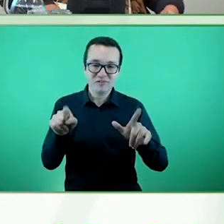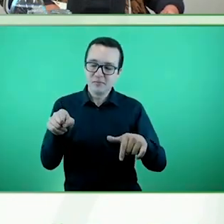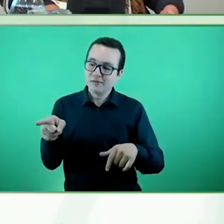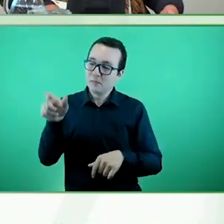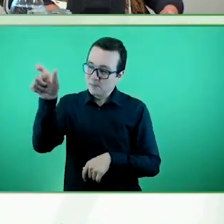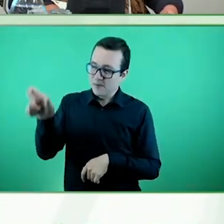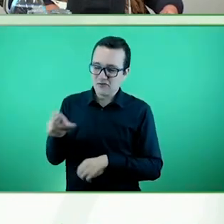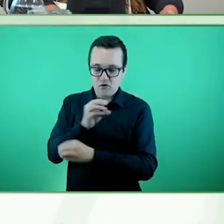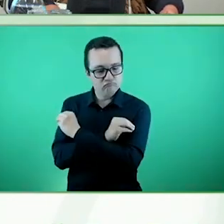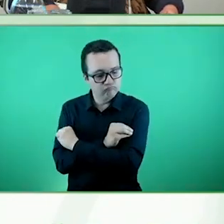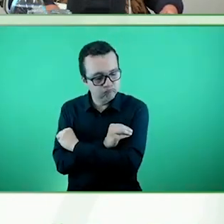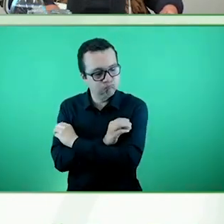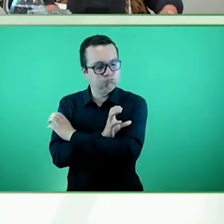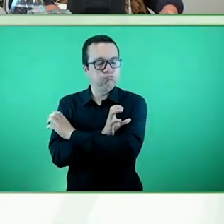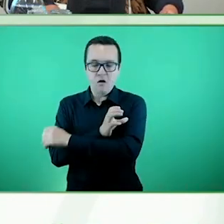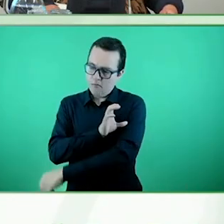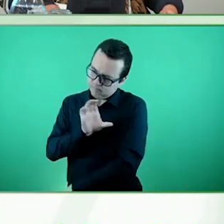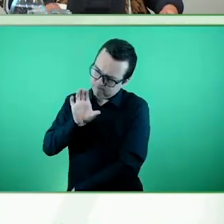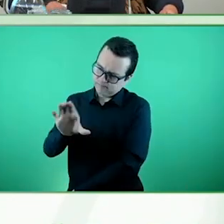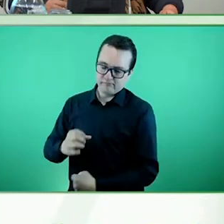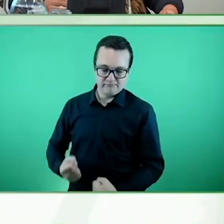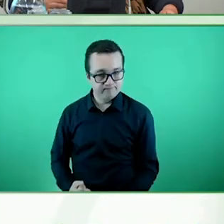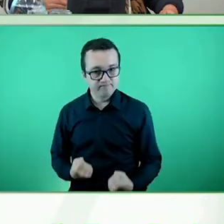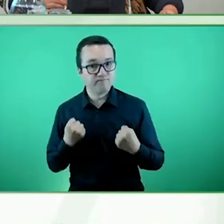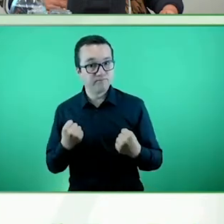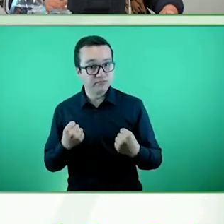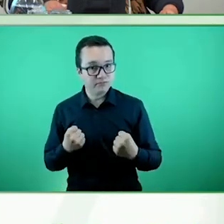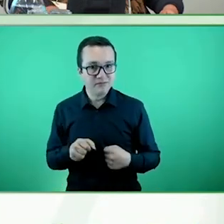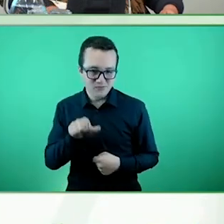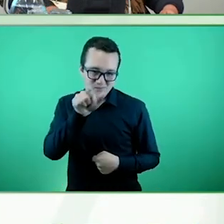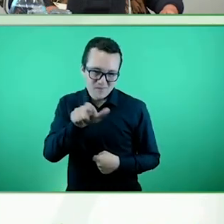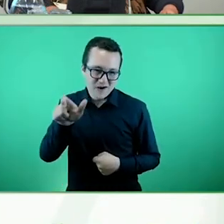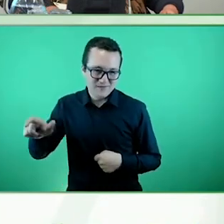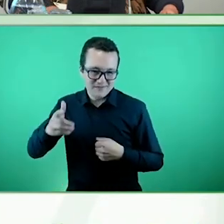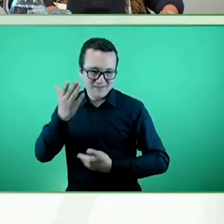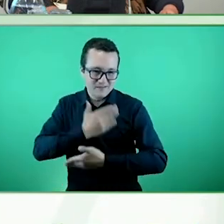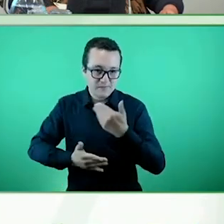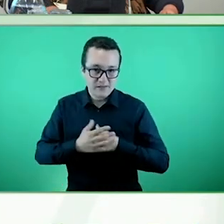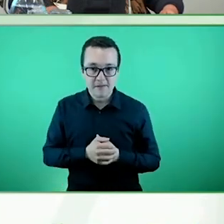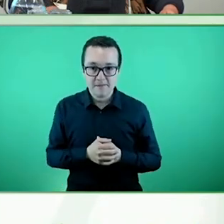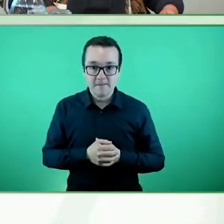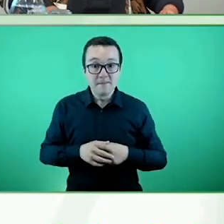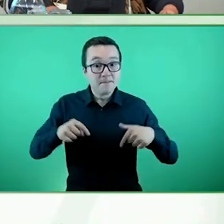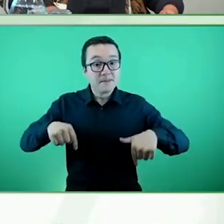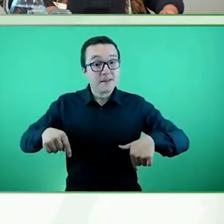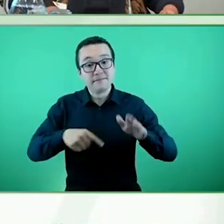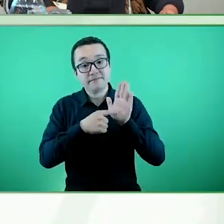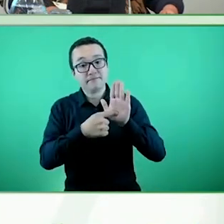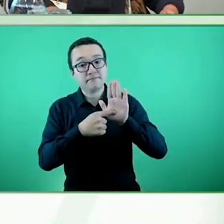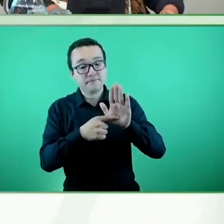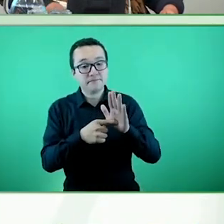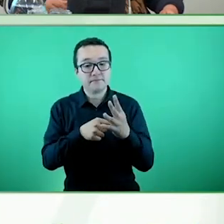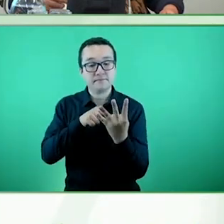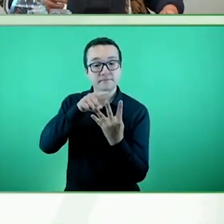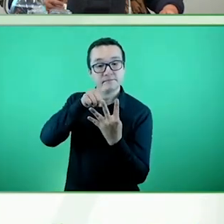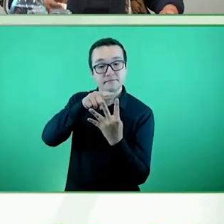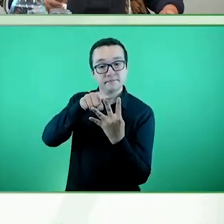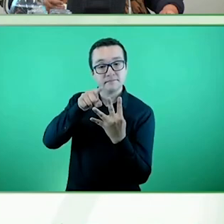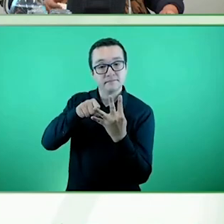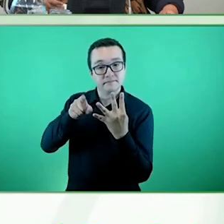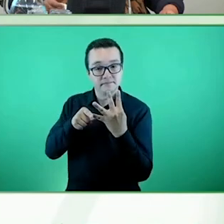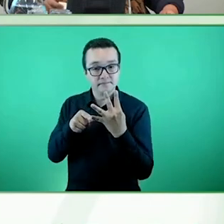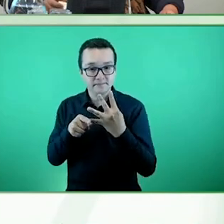discapacidad. Acá pueden apreciar que tenemos 4 componentes principales, ¿ya? Que tiene que ver con